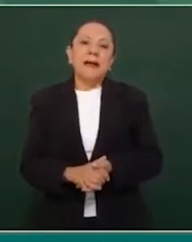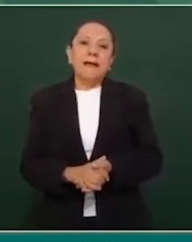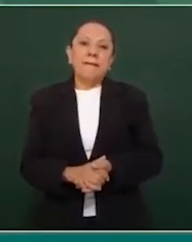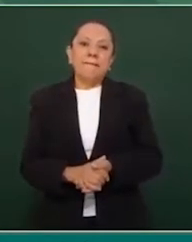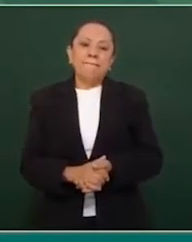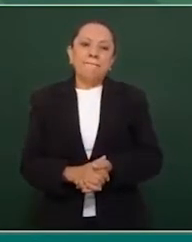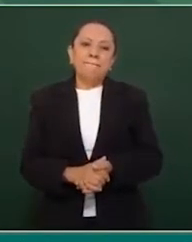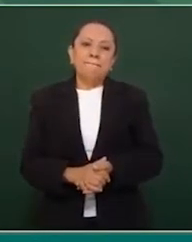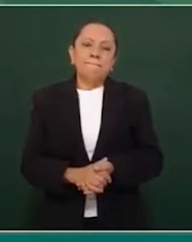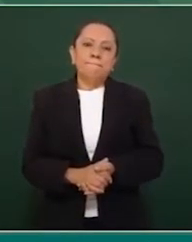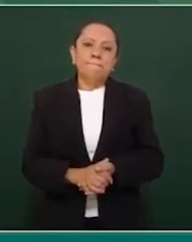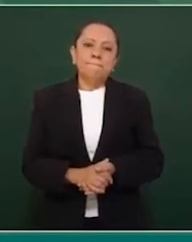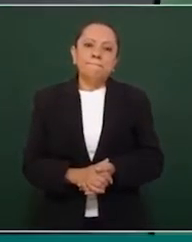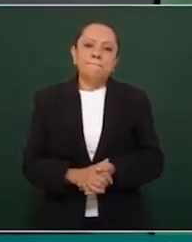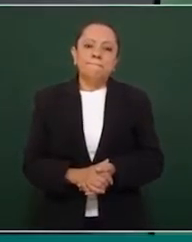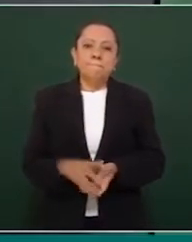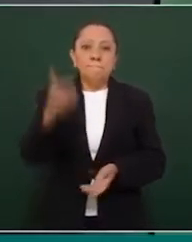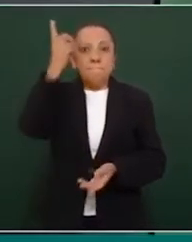amo